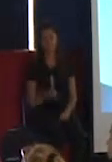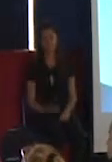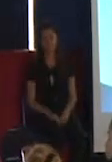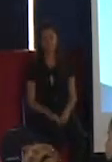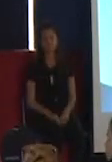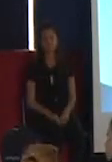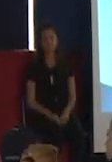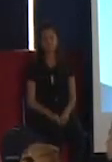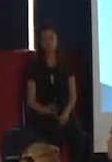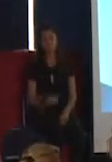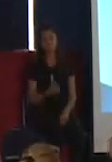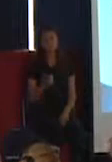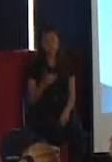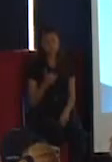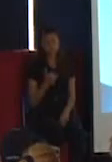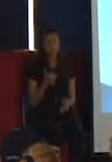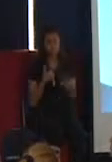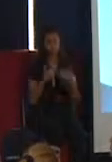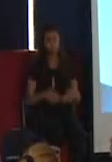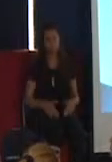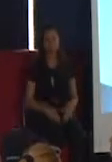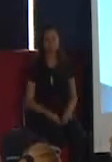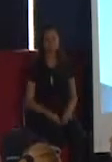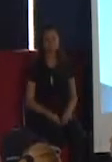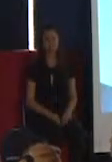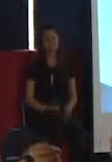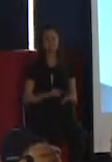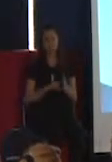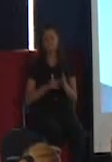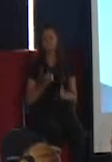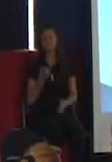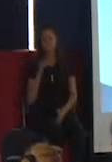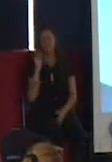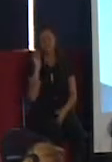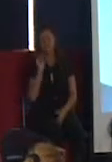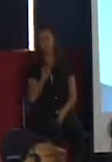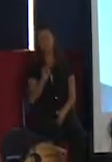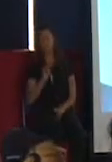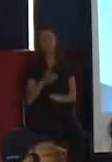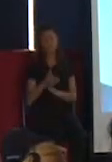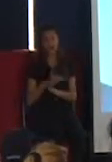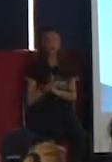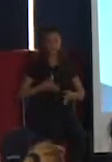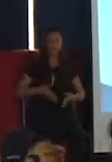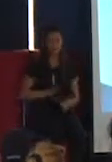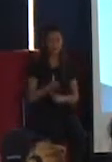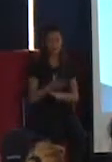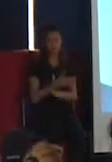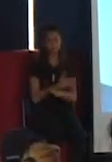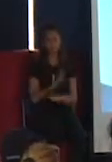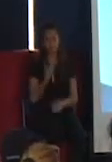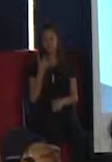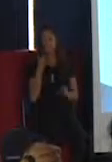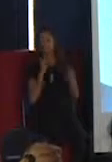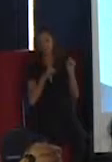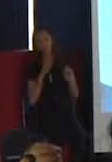o con discapacidad. Es decir, que ya se está mirando desde antes de nacer.